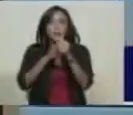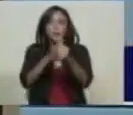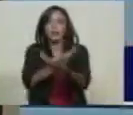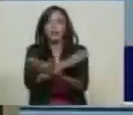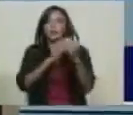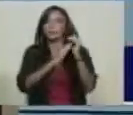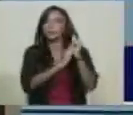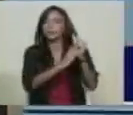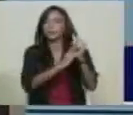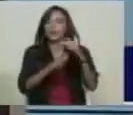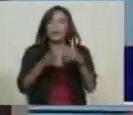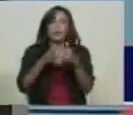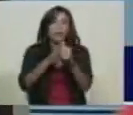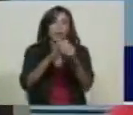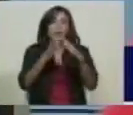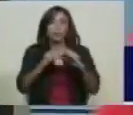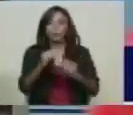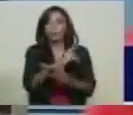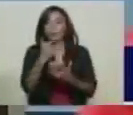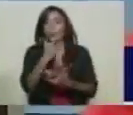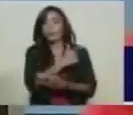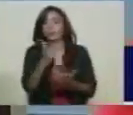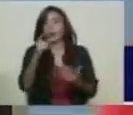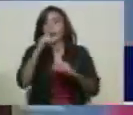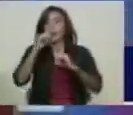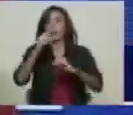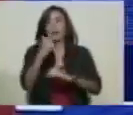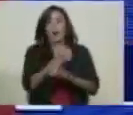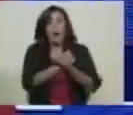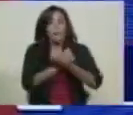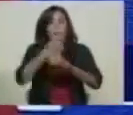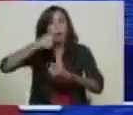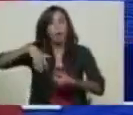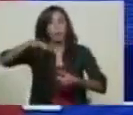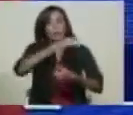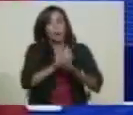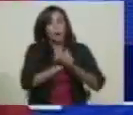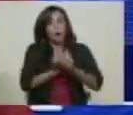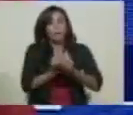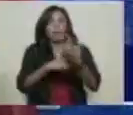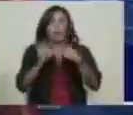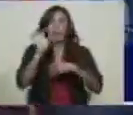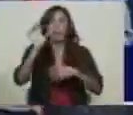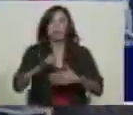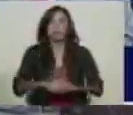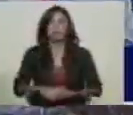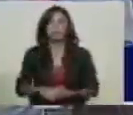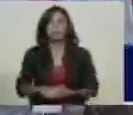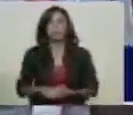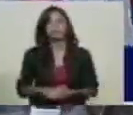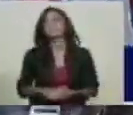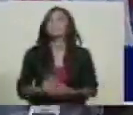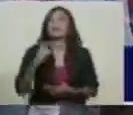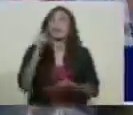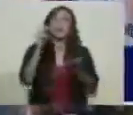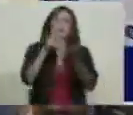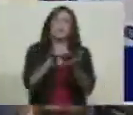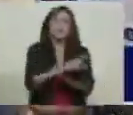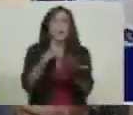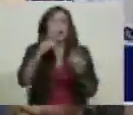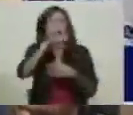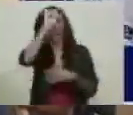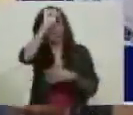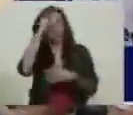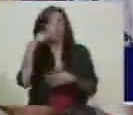su liderazgo, y así como usted dice que por amor a su pueblo, por amor a la patria, iría a hablar hasta con el mismo